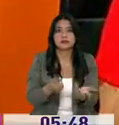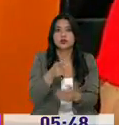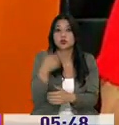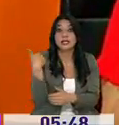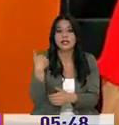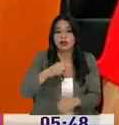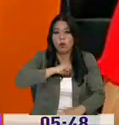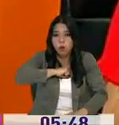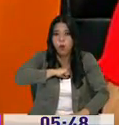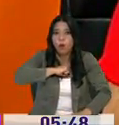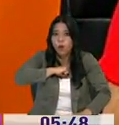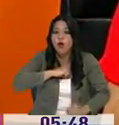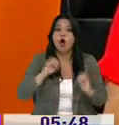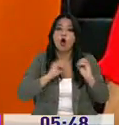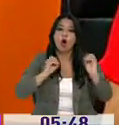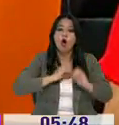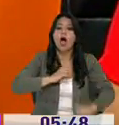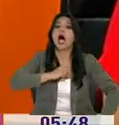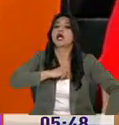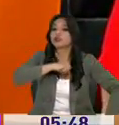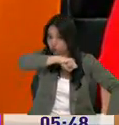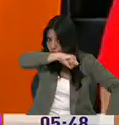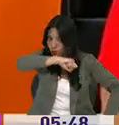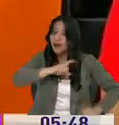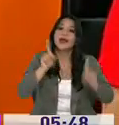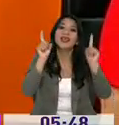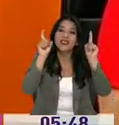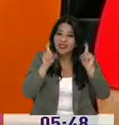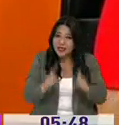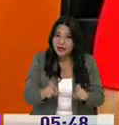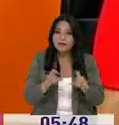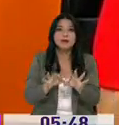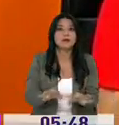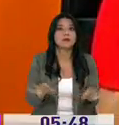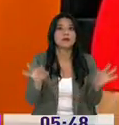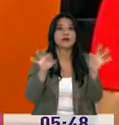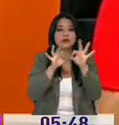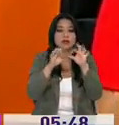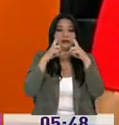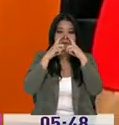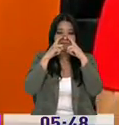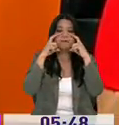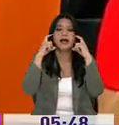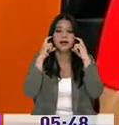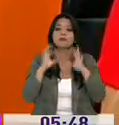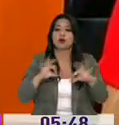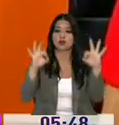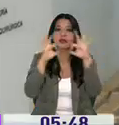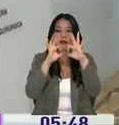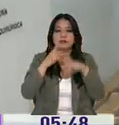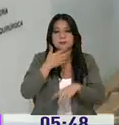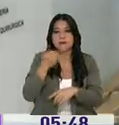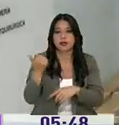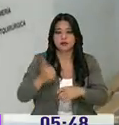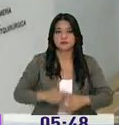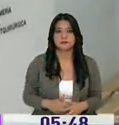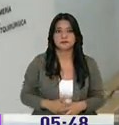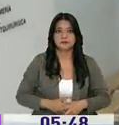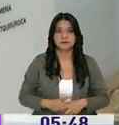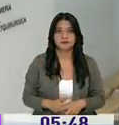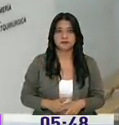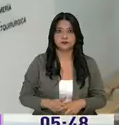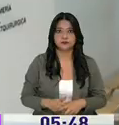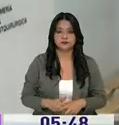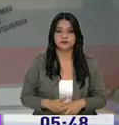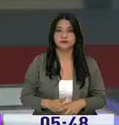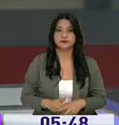tos, estornudos, deben de protegerse con una mascarilla. Informó Carolina